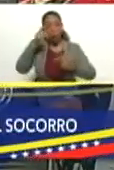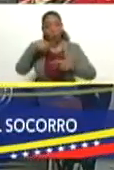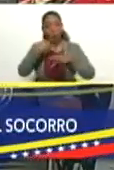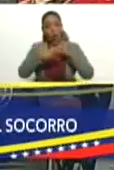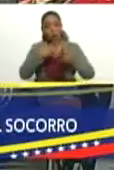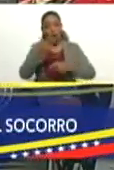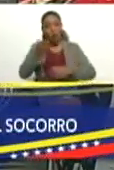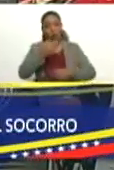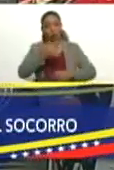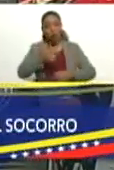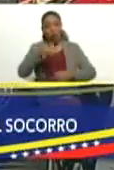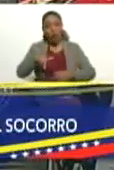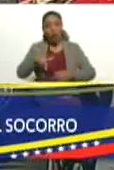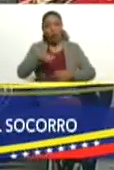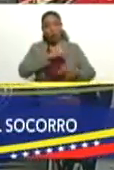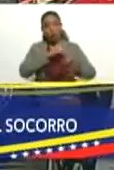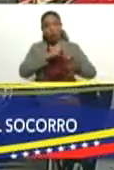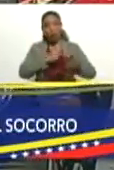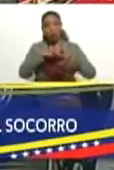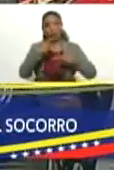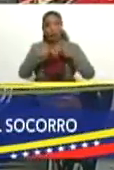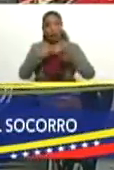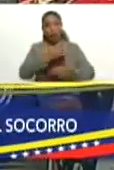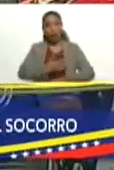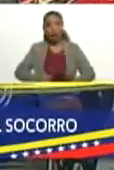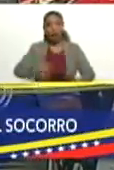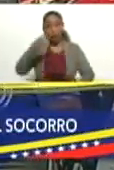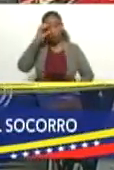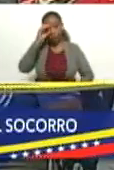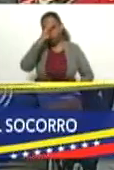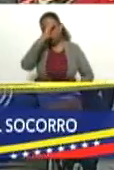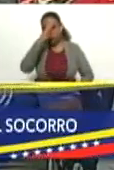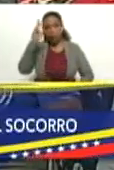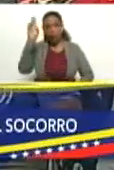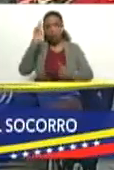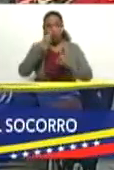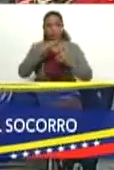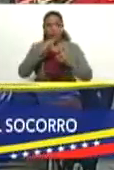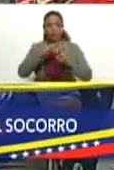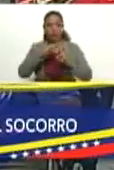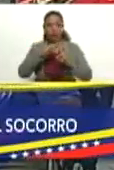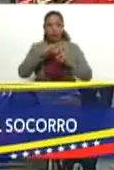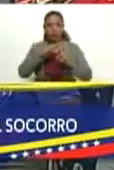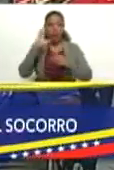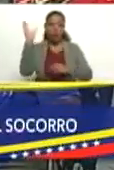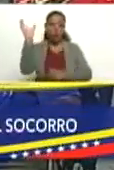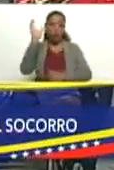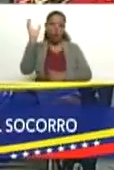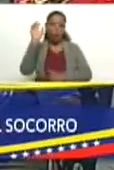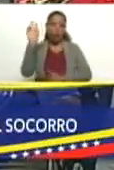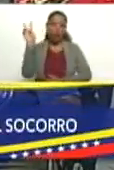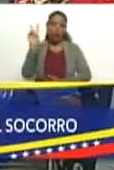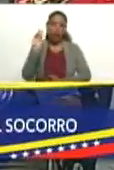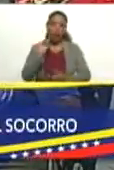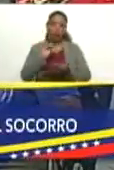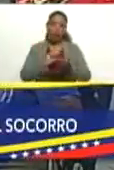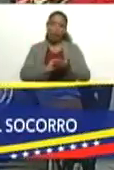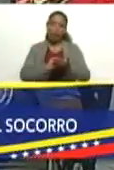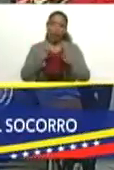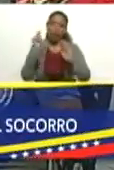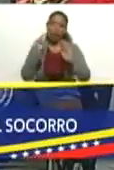expresado y la voluntad política del presidente Petro, Táchira, Norte Santander, Colombia y Venezuela volverán a